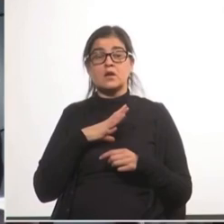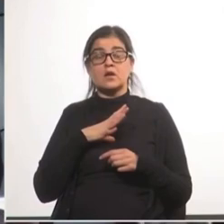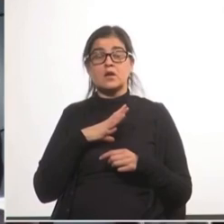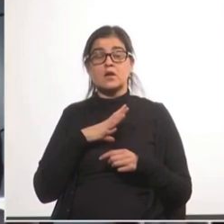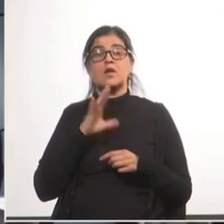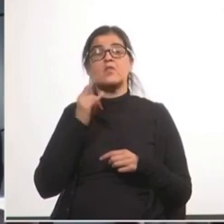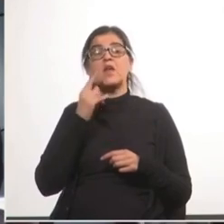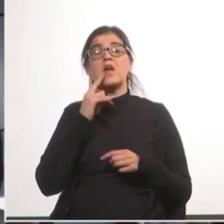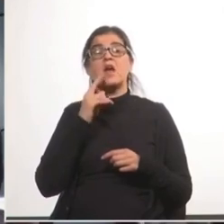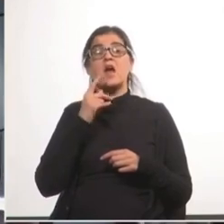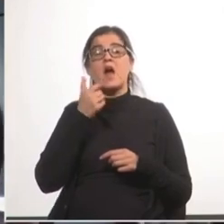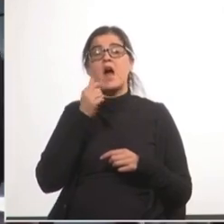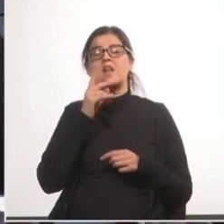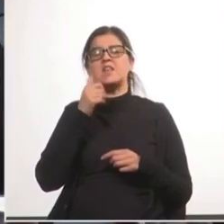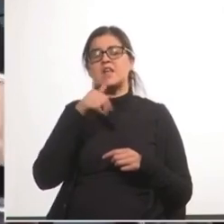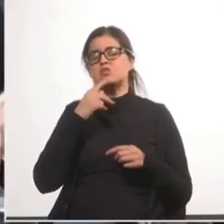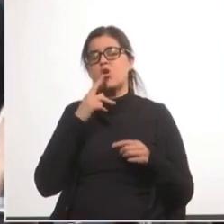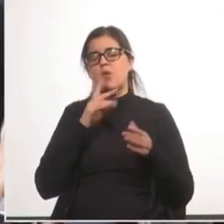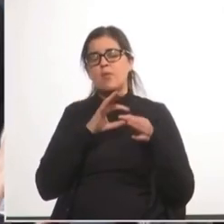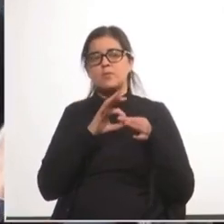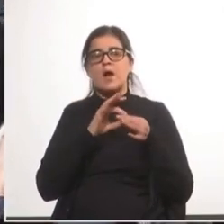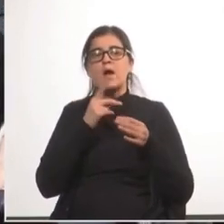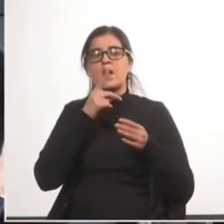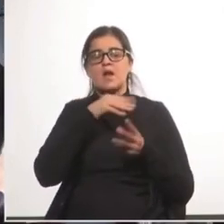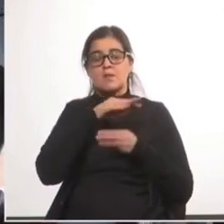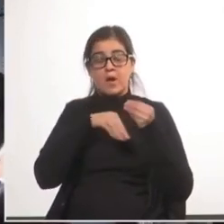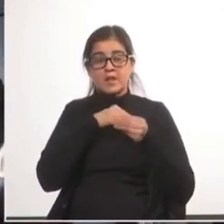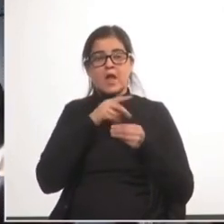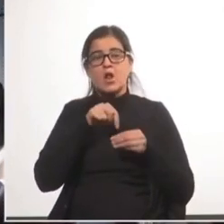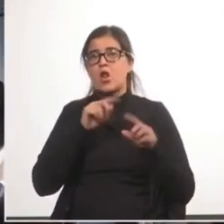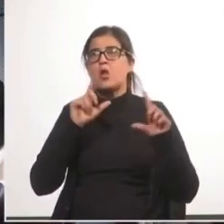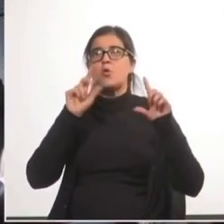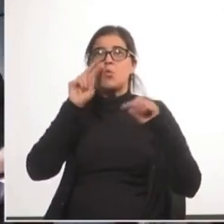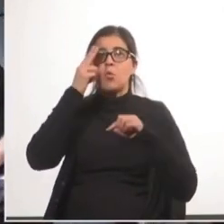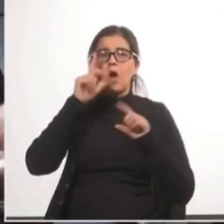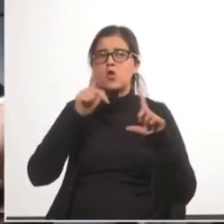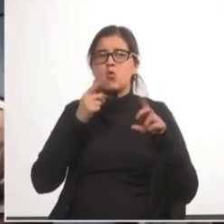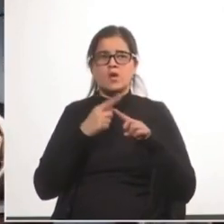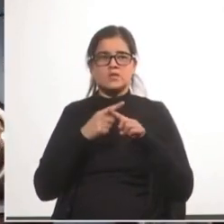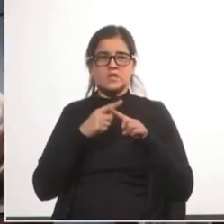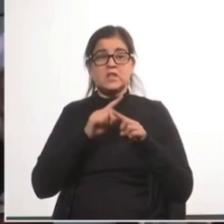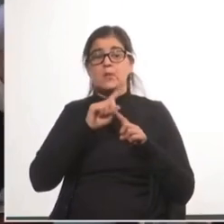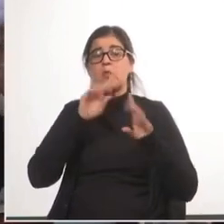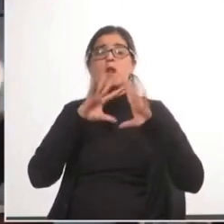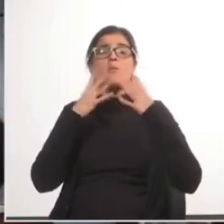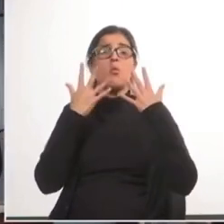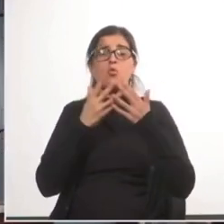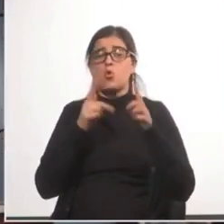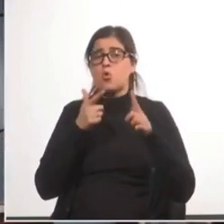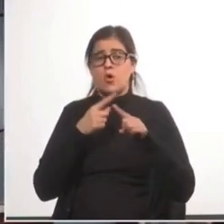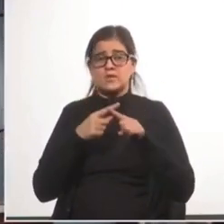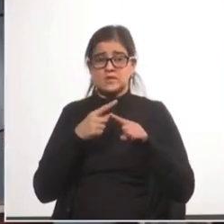síndrome de alienación parental que no existe en el Uruguay y no existe en el mundo.